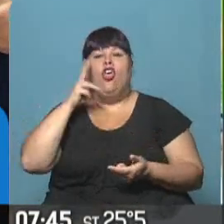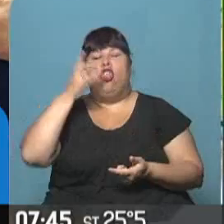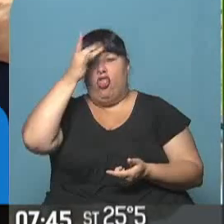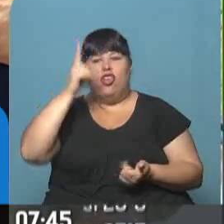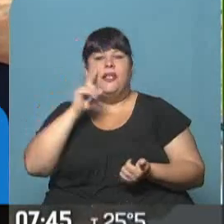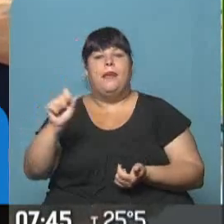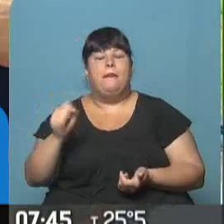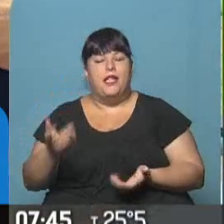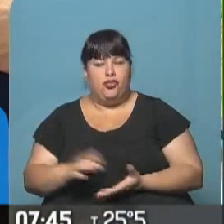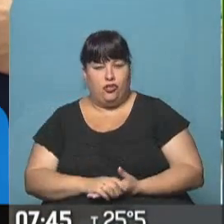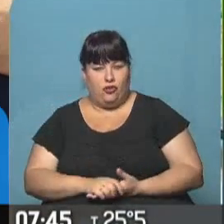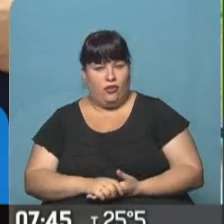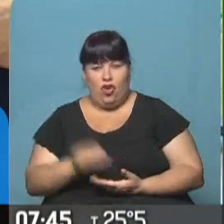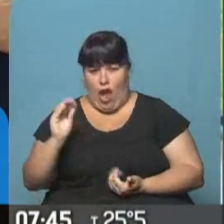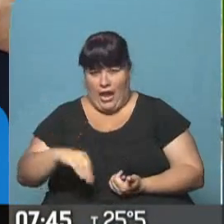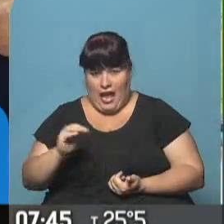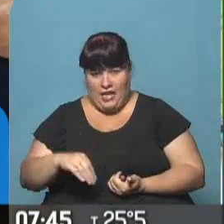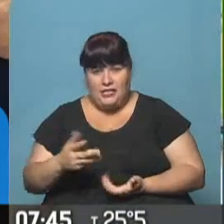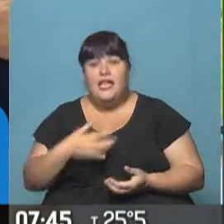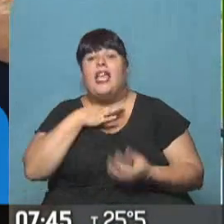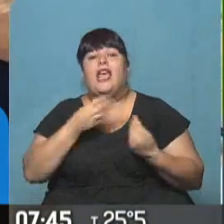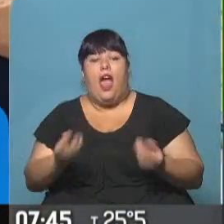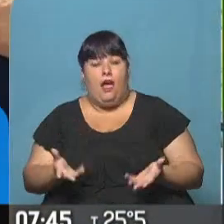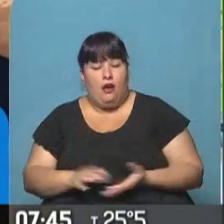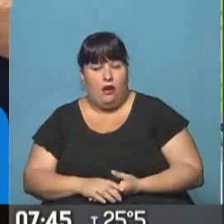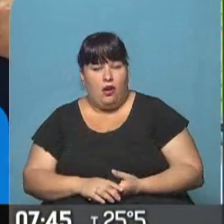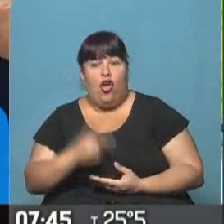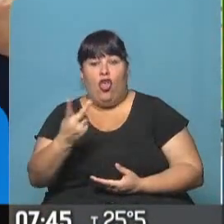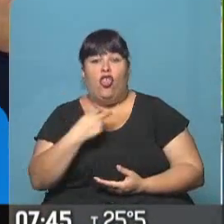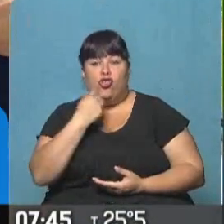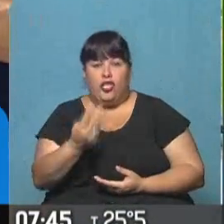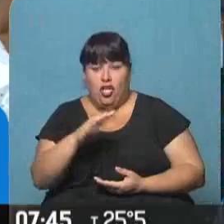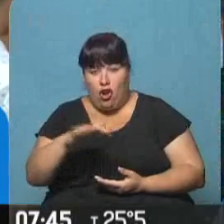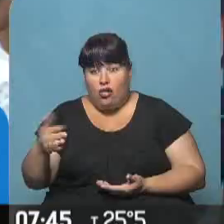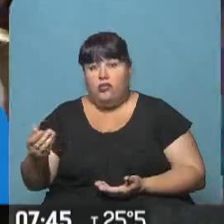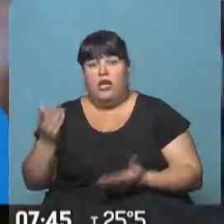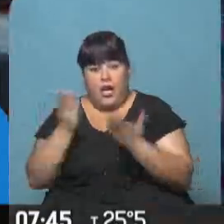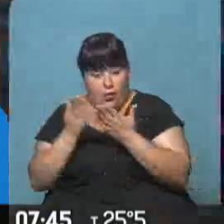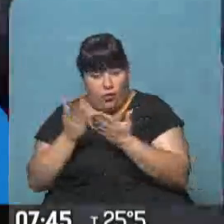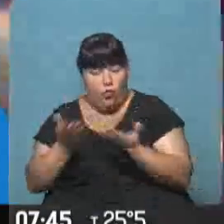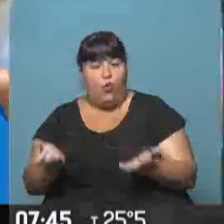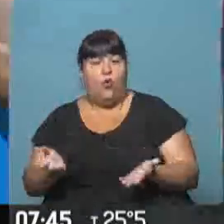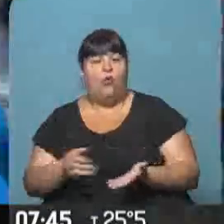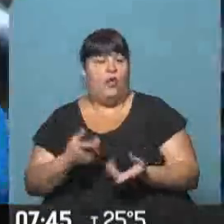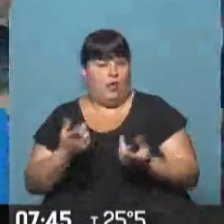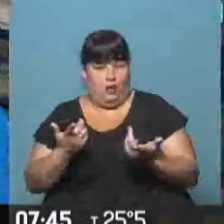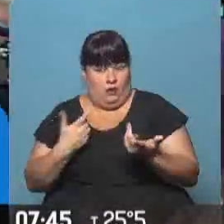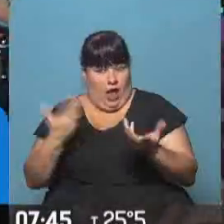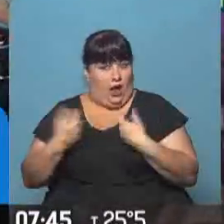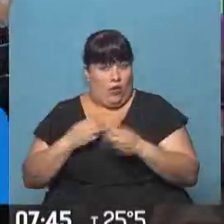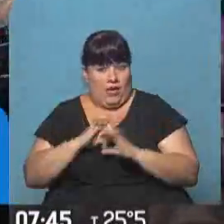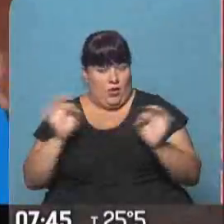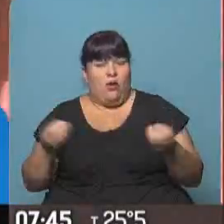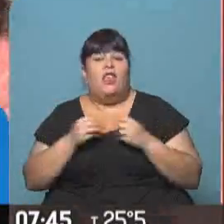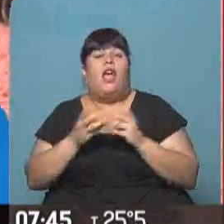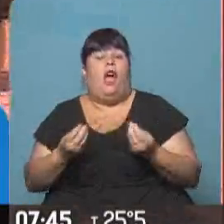pesos. No me alcanza. ¿Qué quiere que haga? Tengo dos hijos que estudian y no tengo ninguna ayuda.